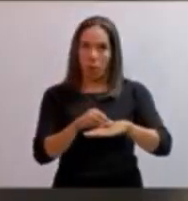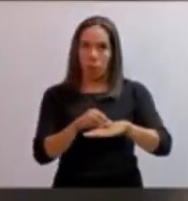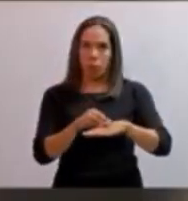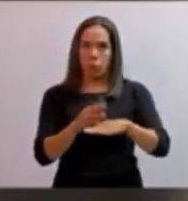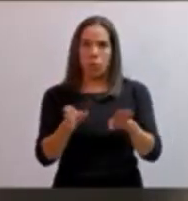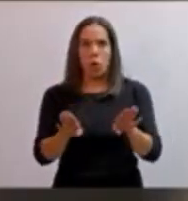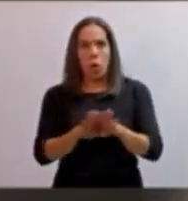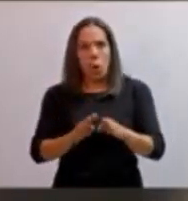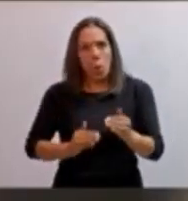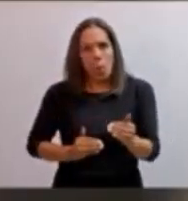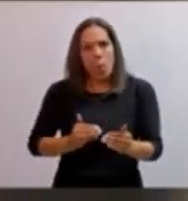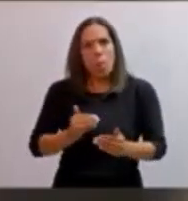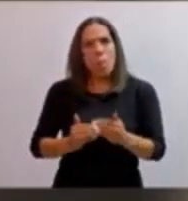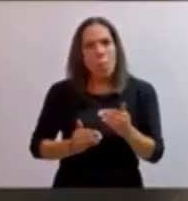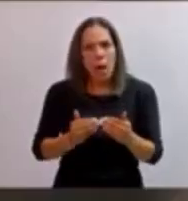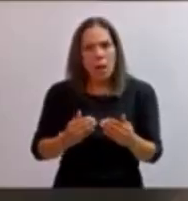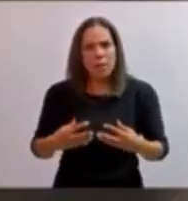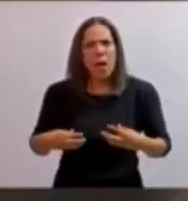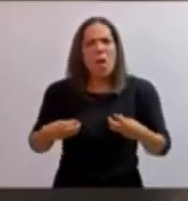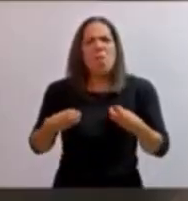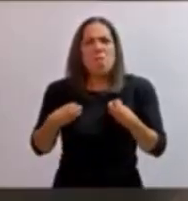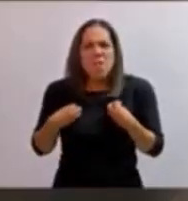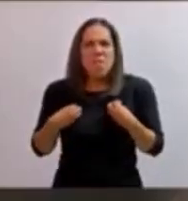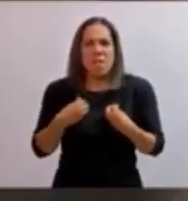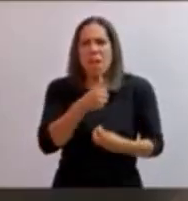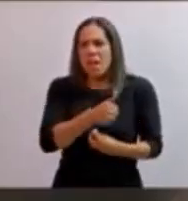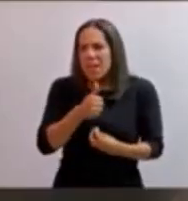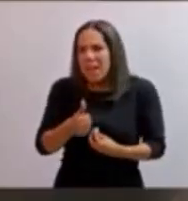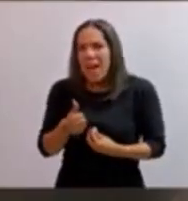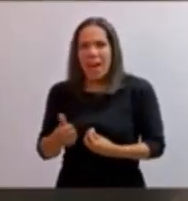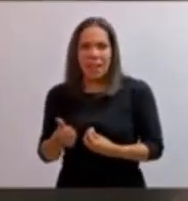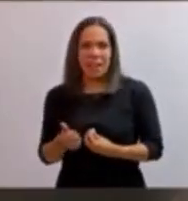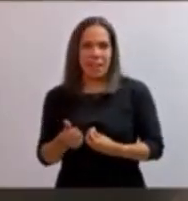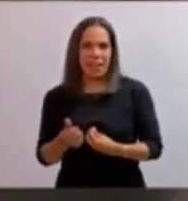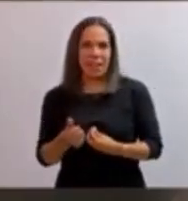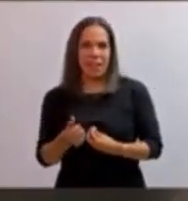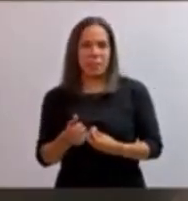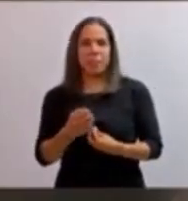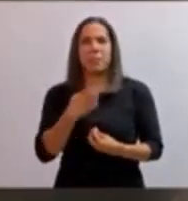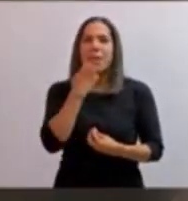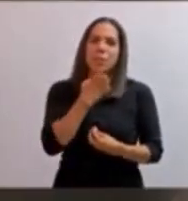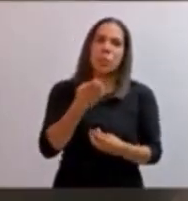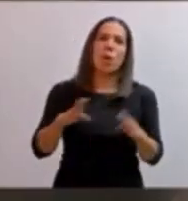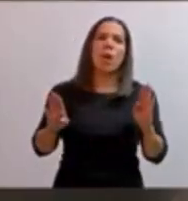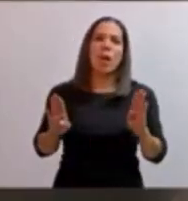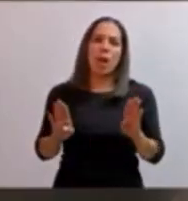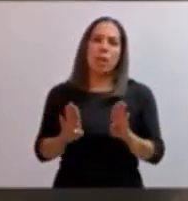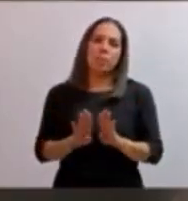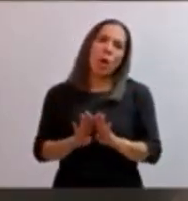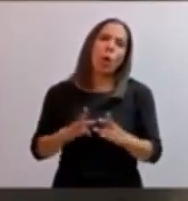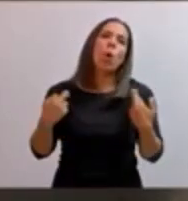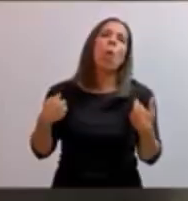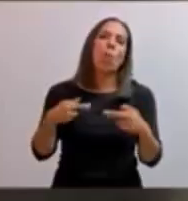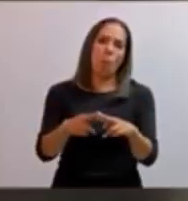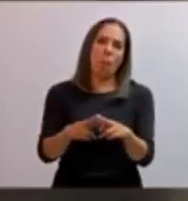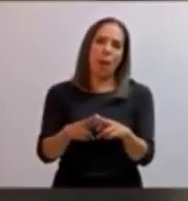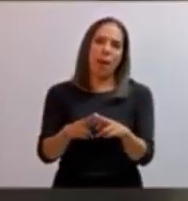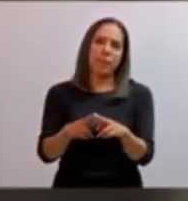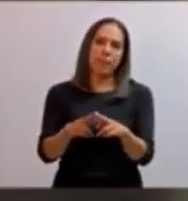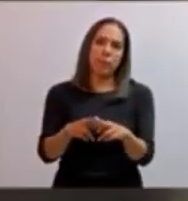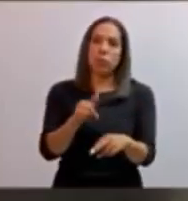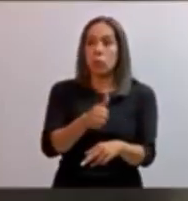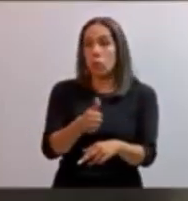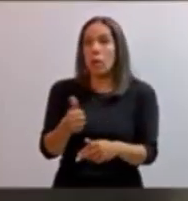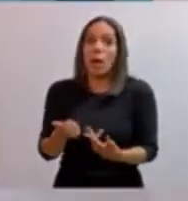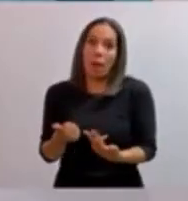aquellos procesos que se viven en las escuelas y que posibilitan la resignificación de saberes y prácticas, en este caso, de